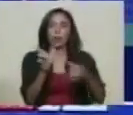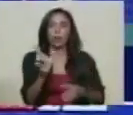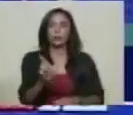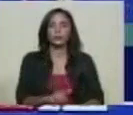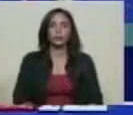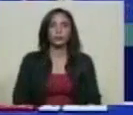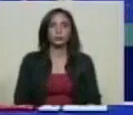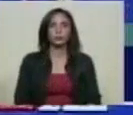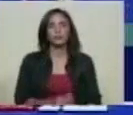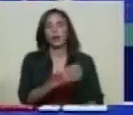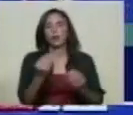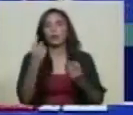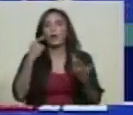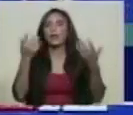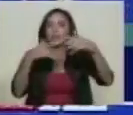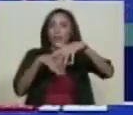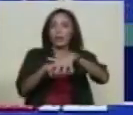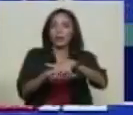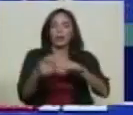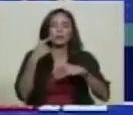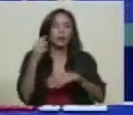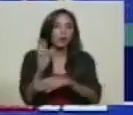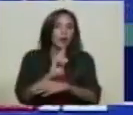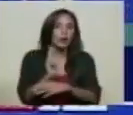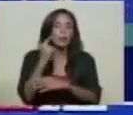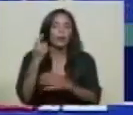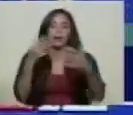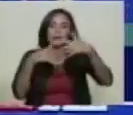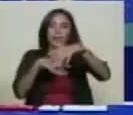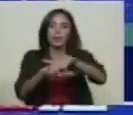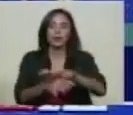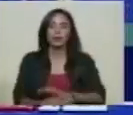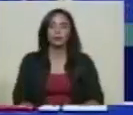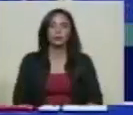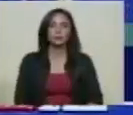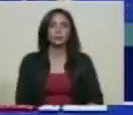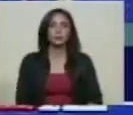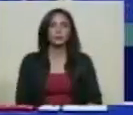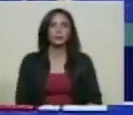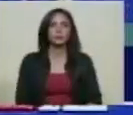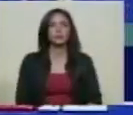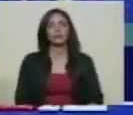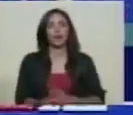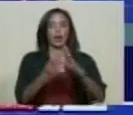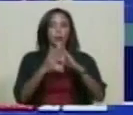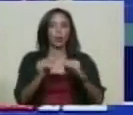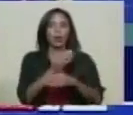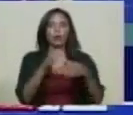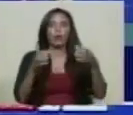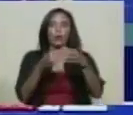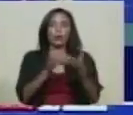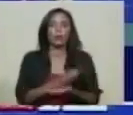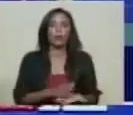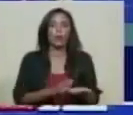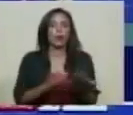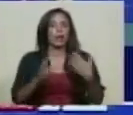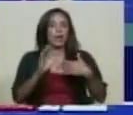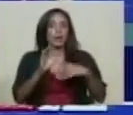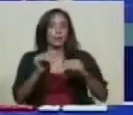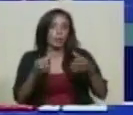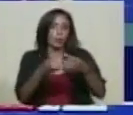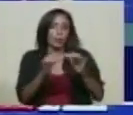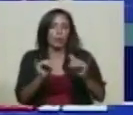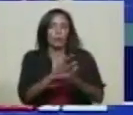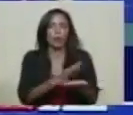queda integrado de manera automática a la máxima instancia del Comando Central Bolivariano. Este